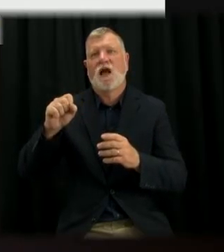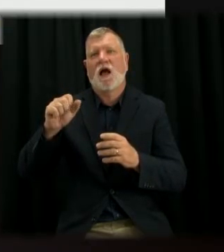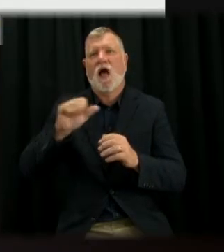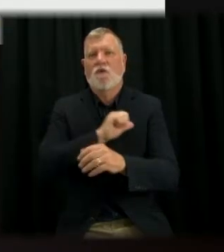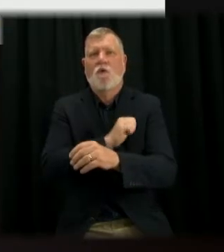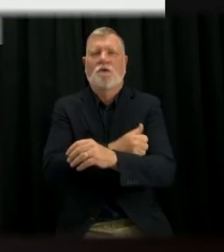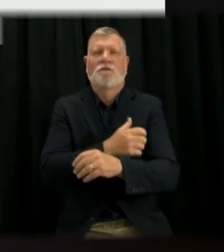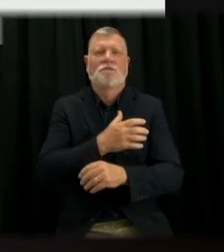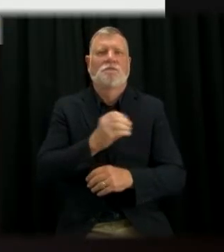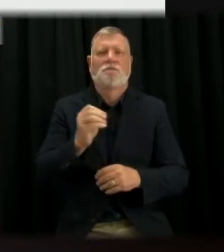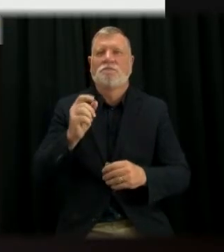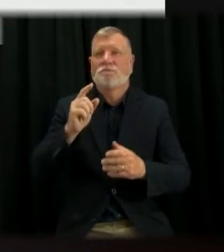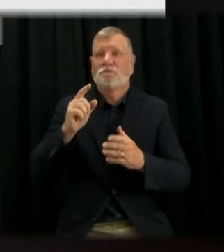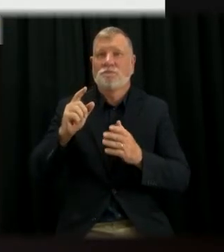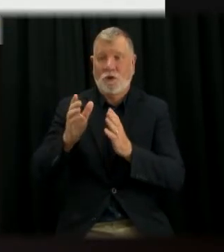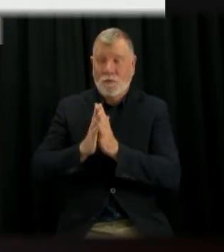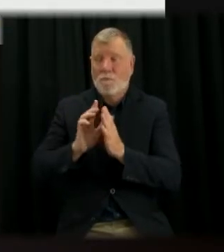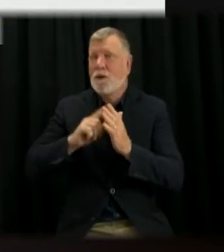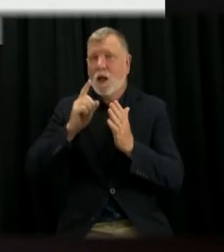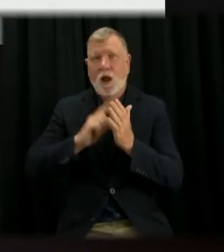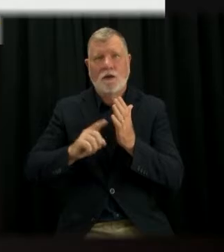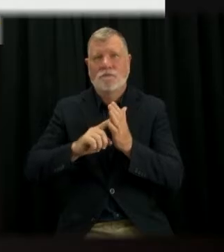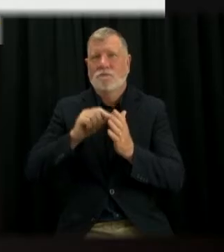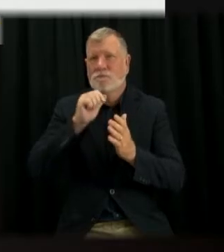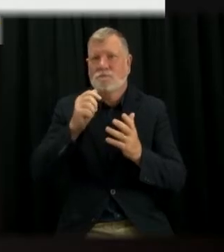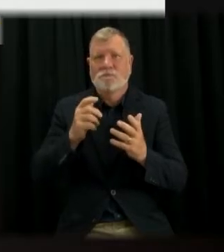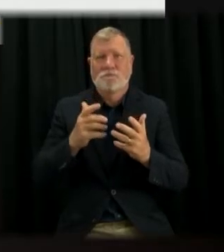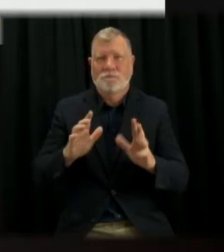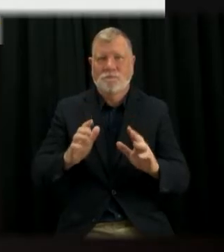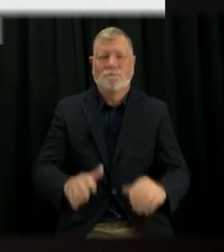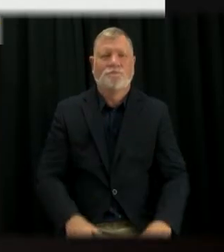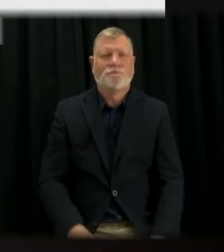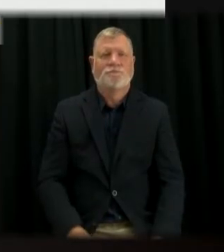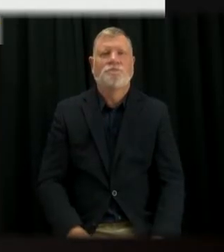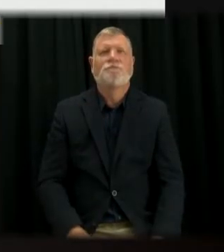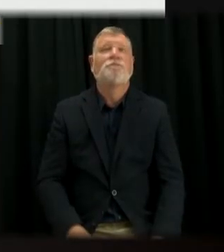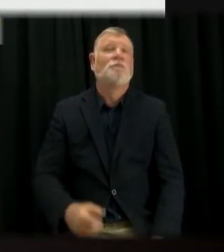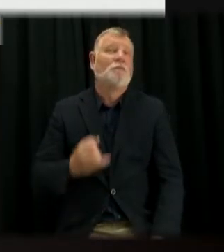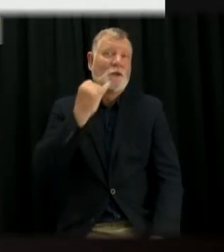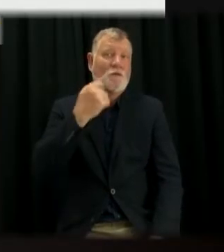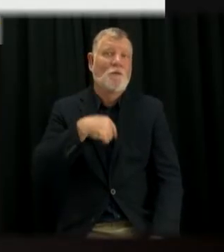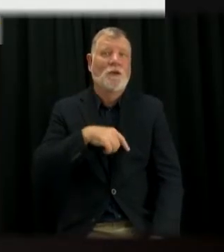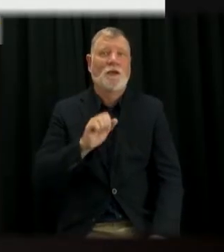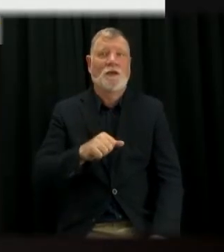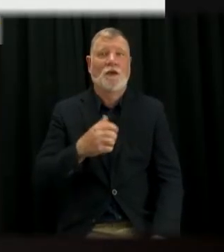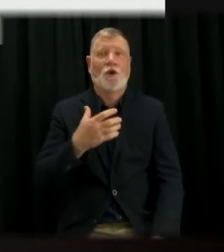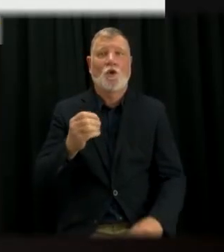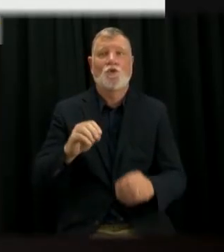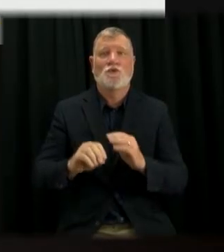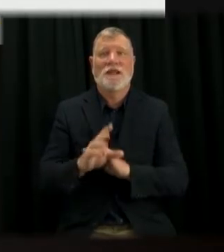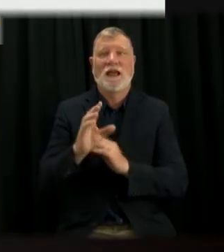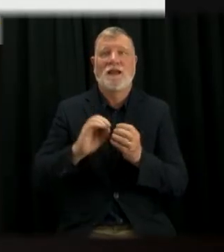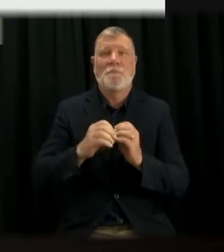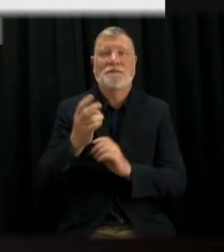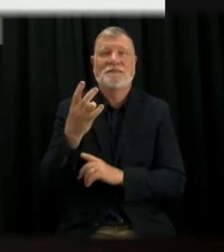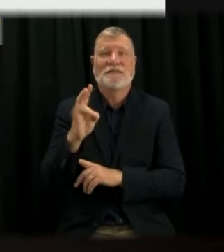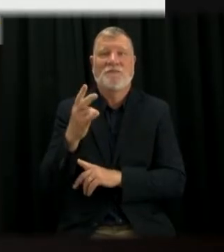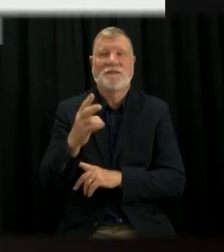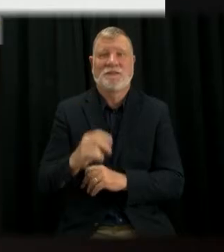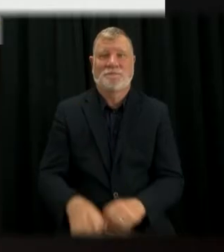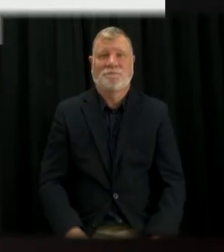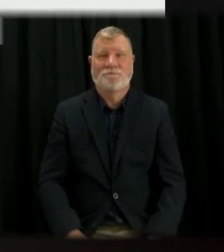están al día, pero los auditores no han estado al tanto todavía. Si vamos a